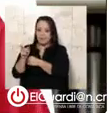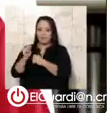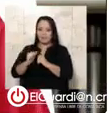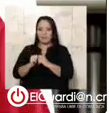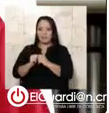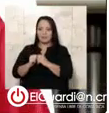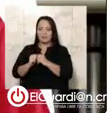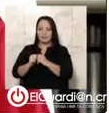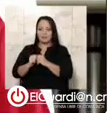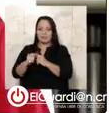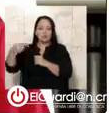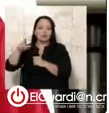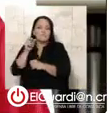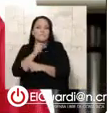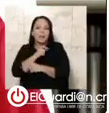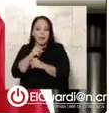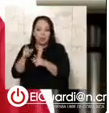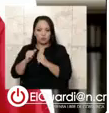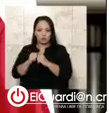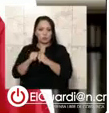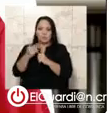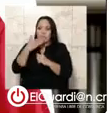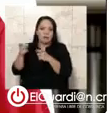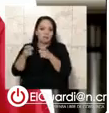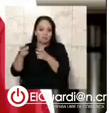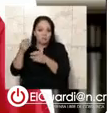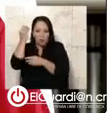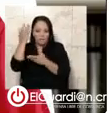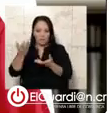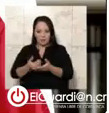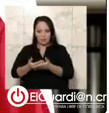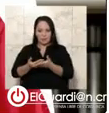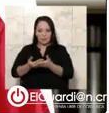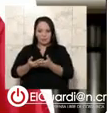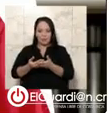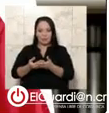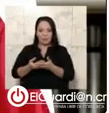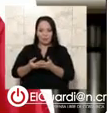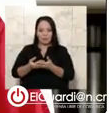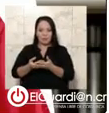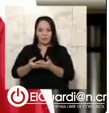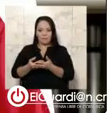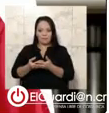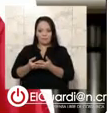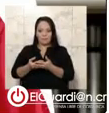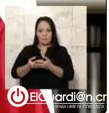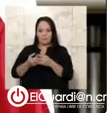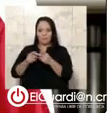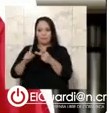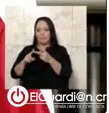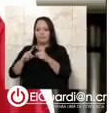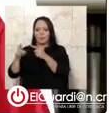y pecados gerenciales obvios y brillantes con el manejo de los recursos